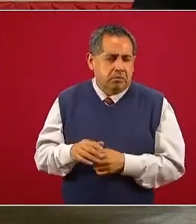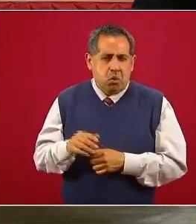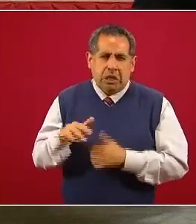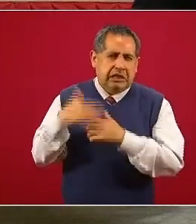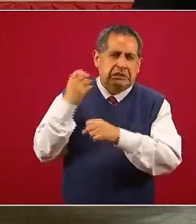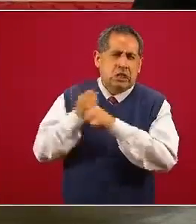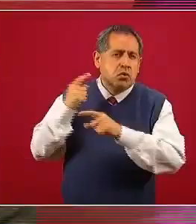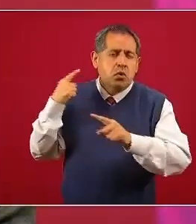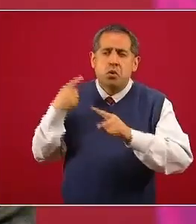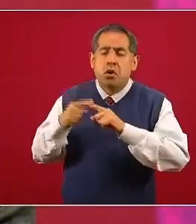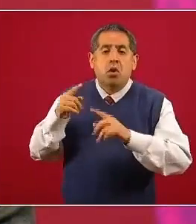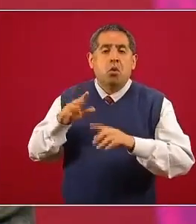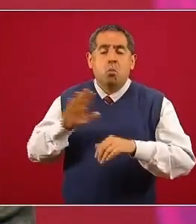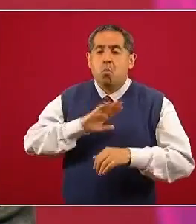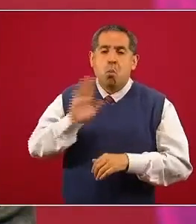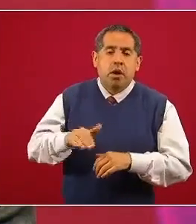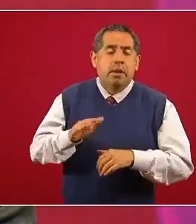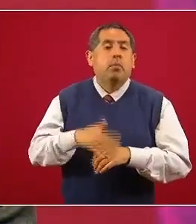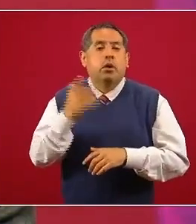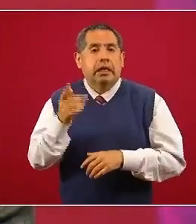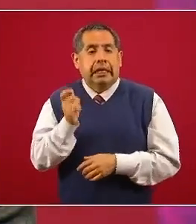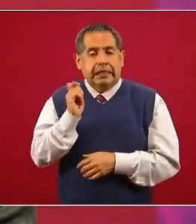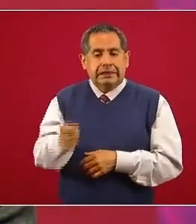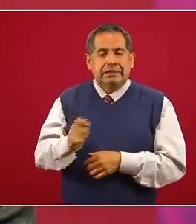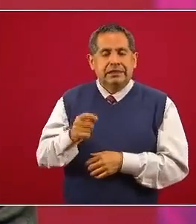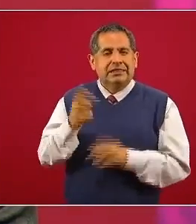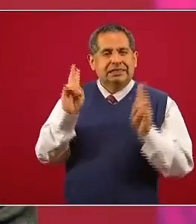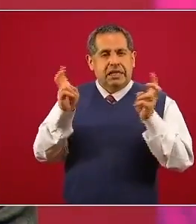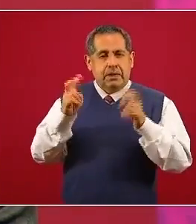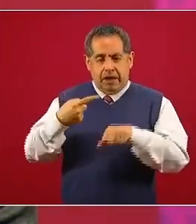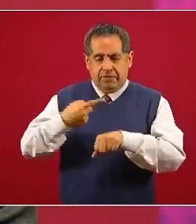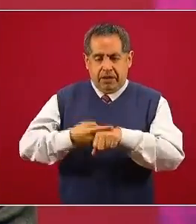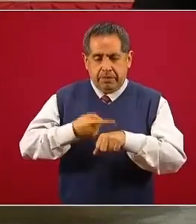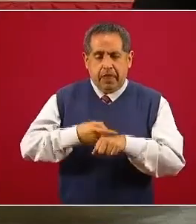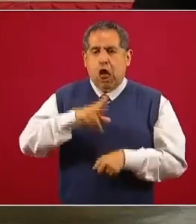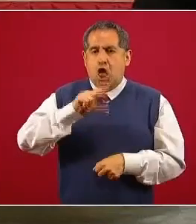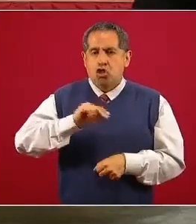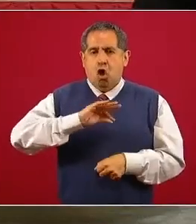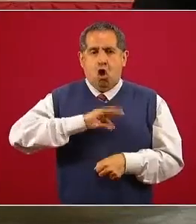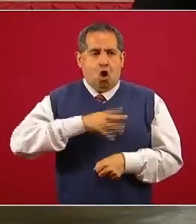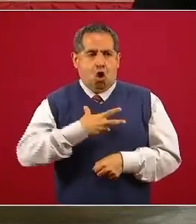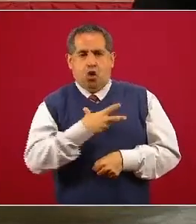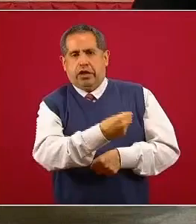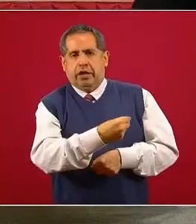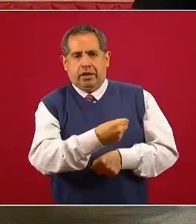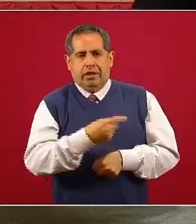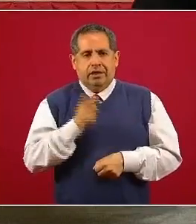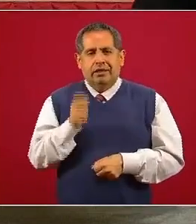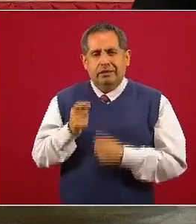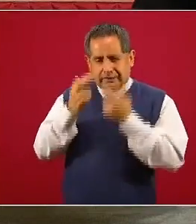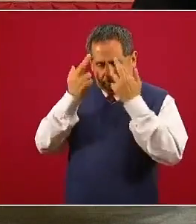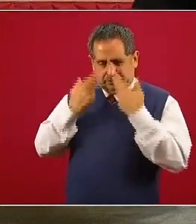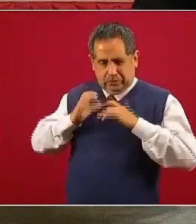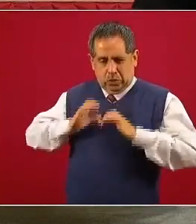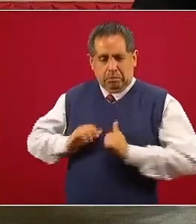media por estas enfermedades no transmisibles asociadas con una mala